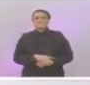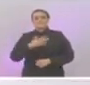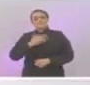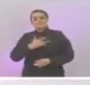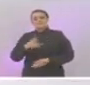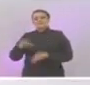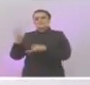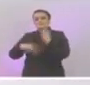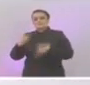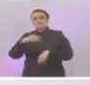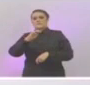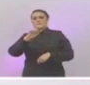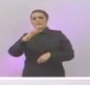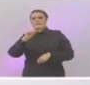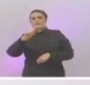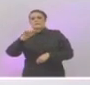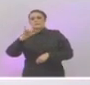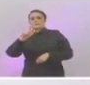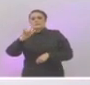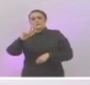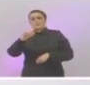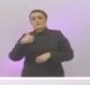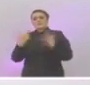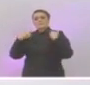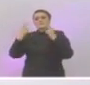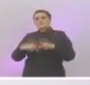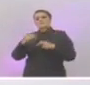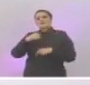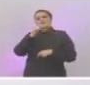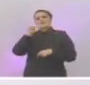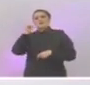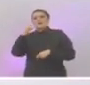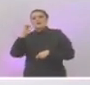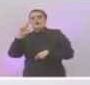Valoro la presencia de Marco Antonio Luna, representante del arzobispo de San Luis Potosí,